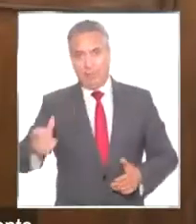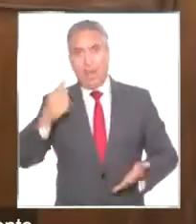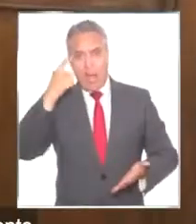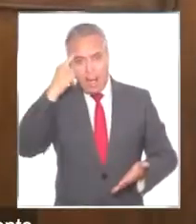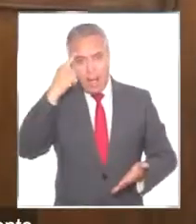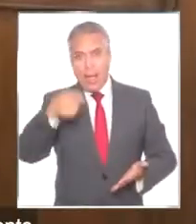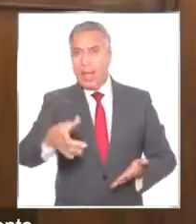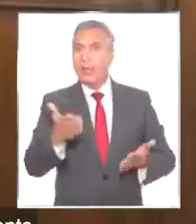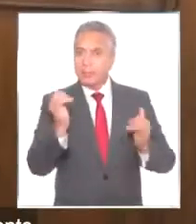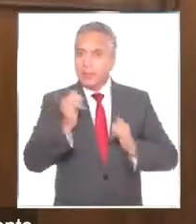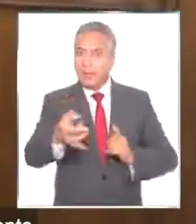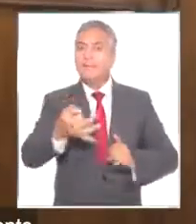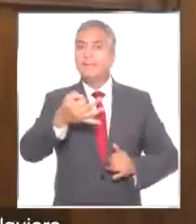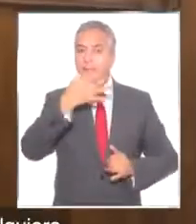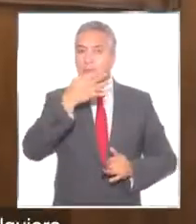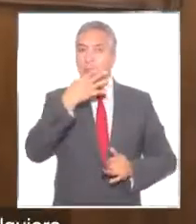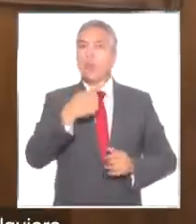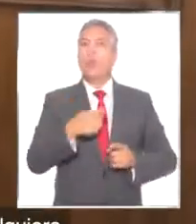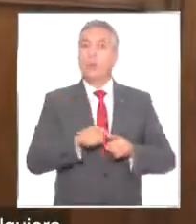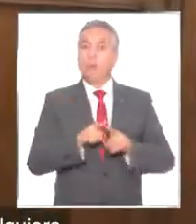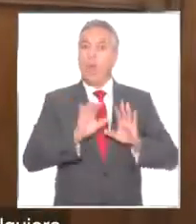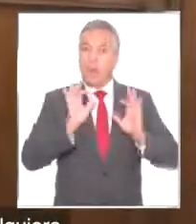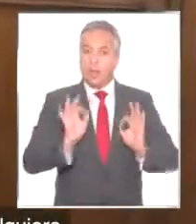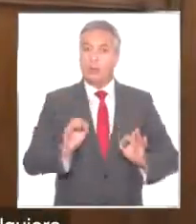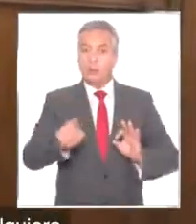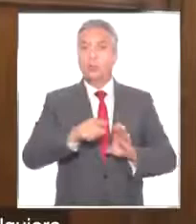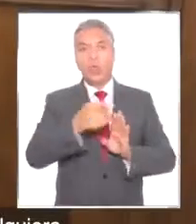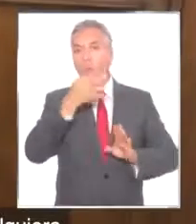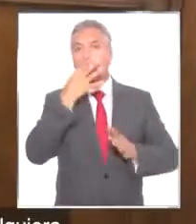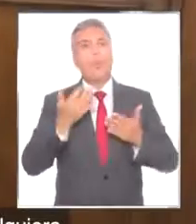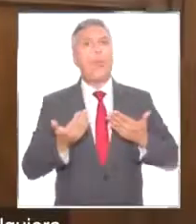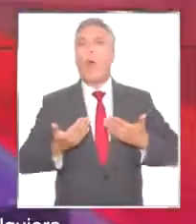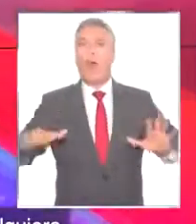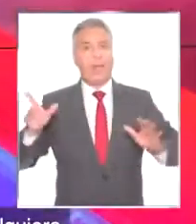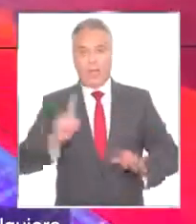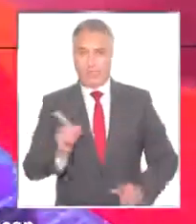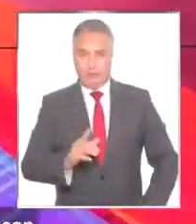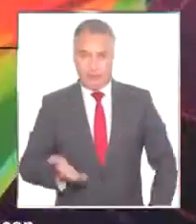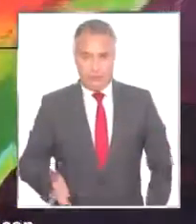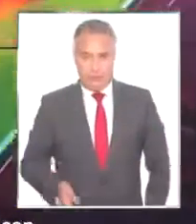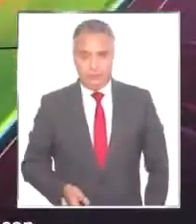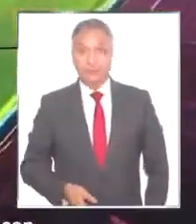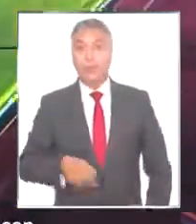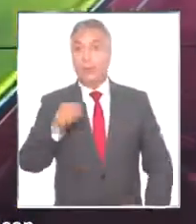la figura del medicamento como un bien, que no es un bien de consumo cualquiera.